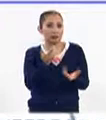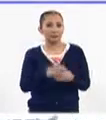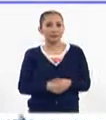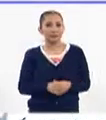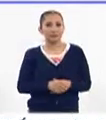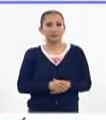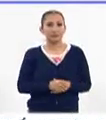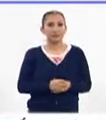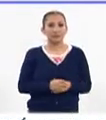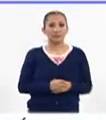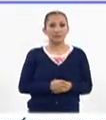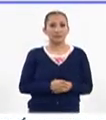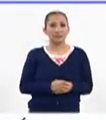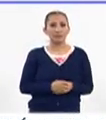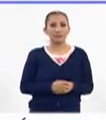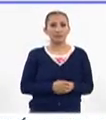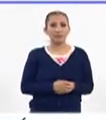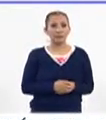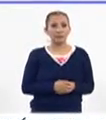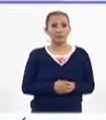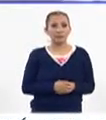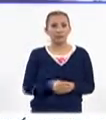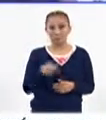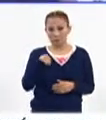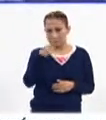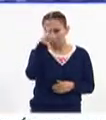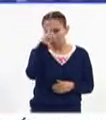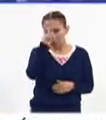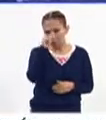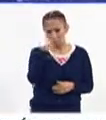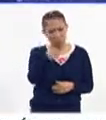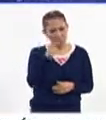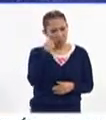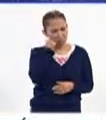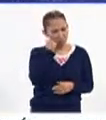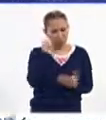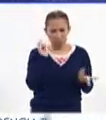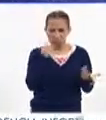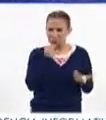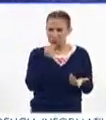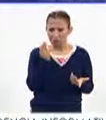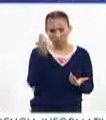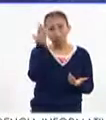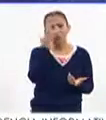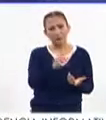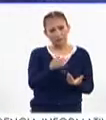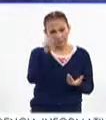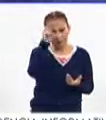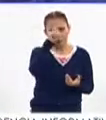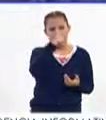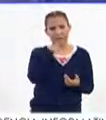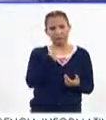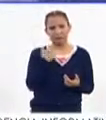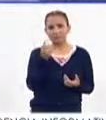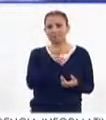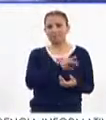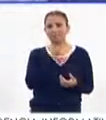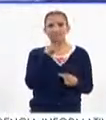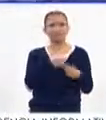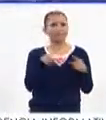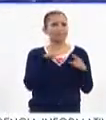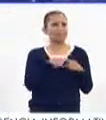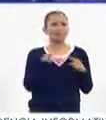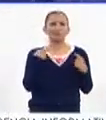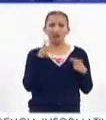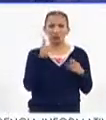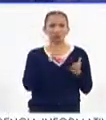estas dificultades? Pues yo les diría que se atrevan. Sé que es difícil, también me daba muchos miedos,